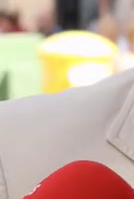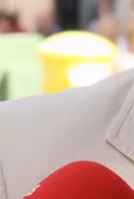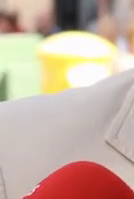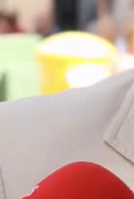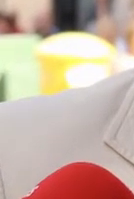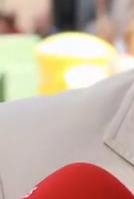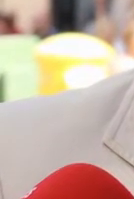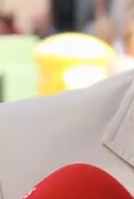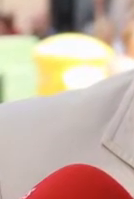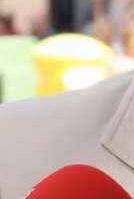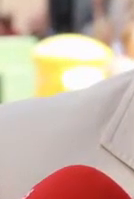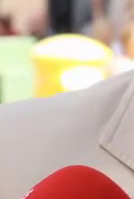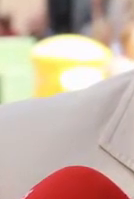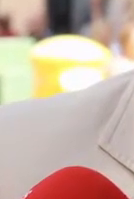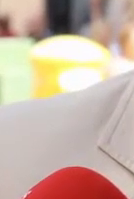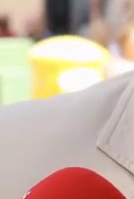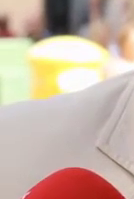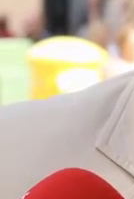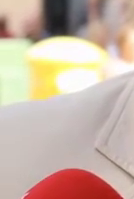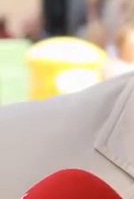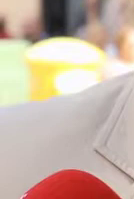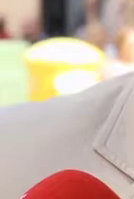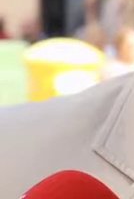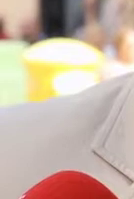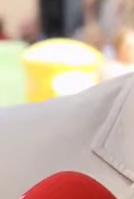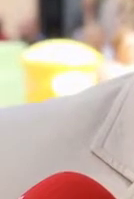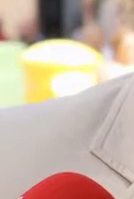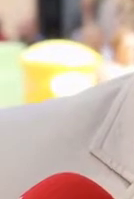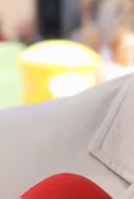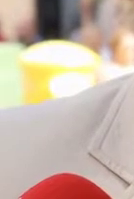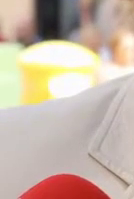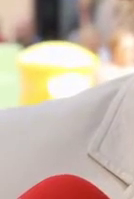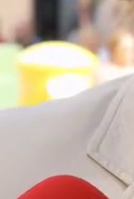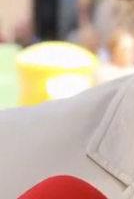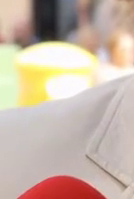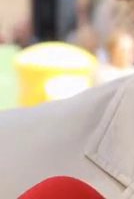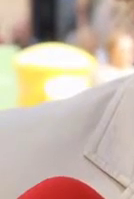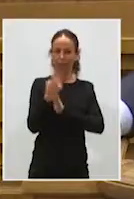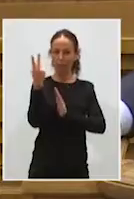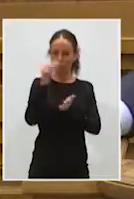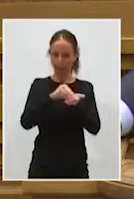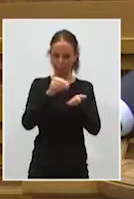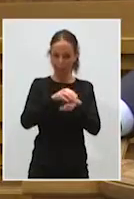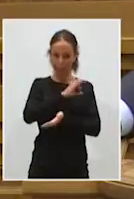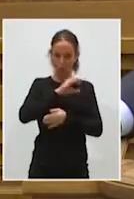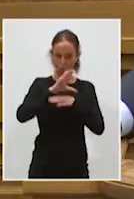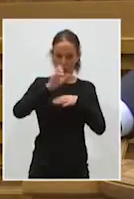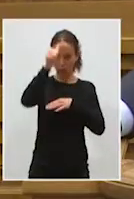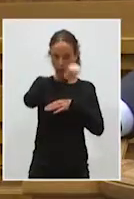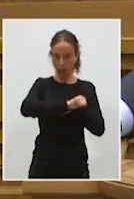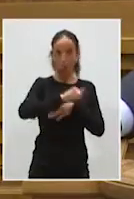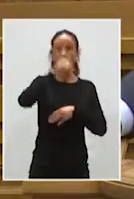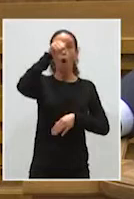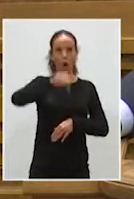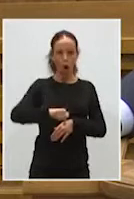conocemos según el estudio del ine que somos la tercera comunidad autónoma que más renta pierde de toda españa' en este sentido ha lamentado que